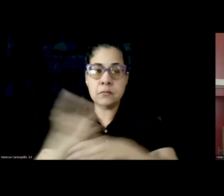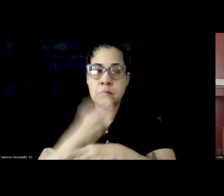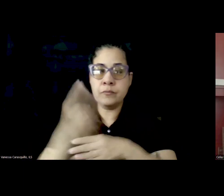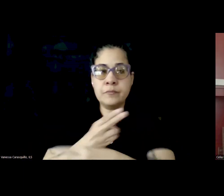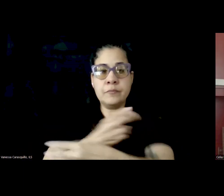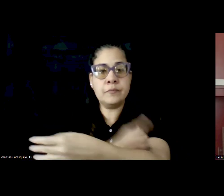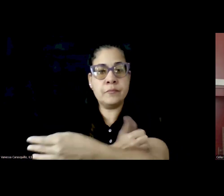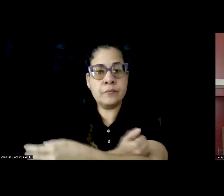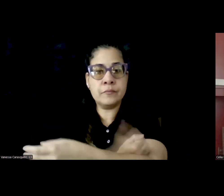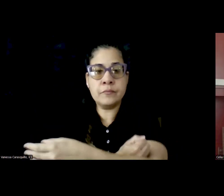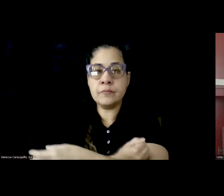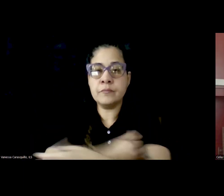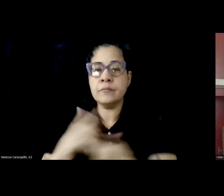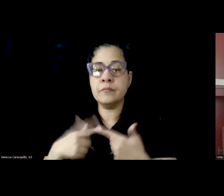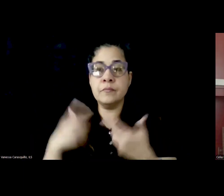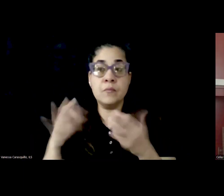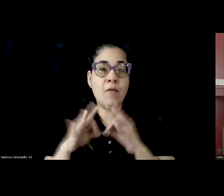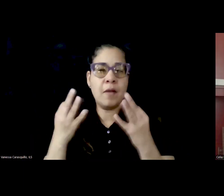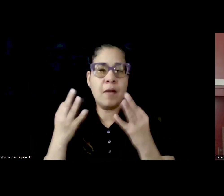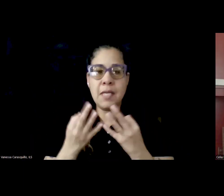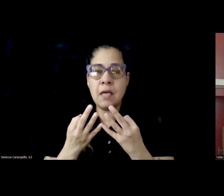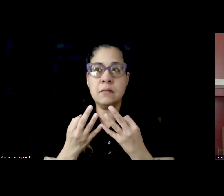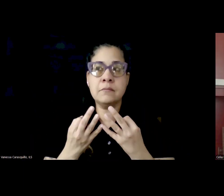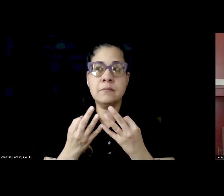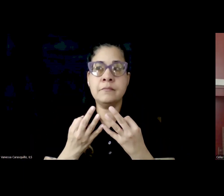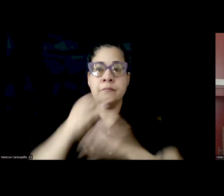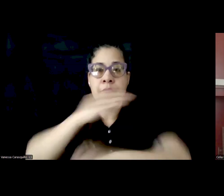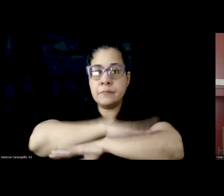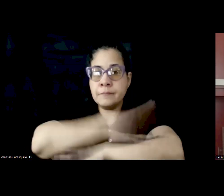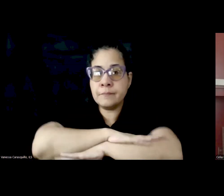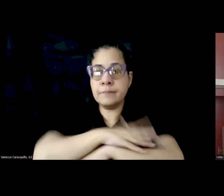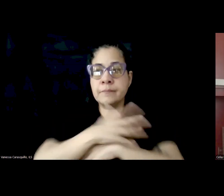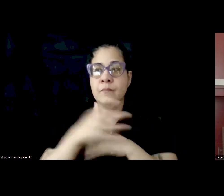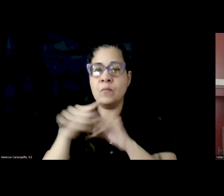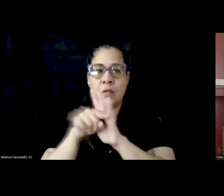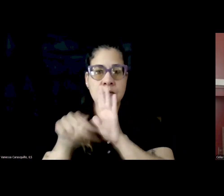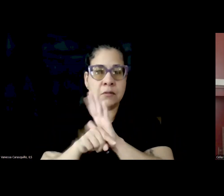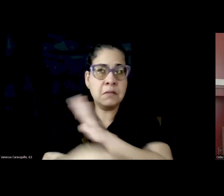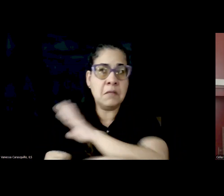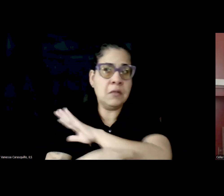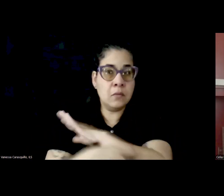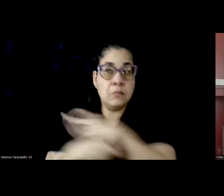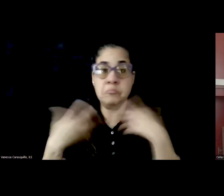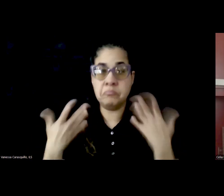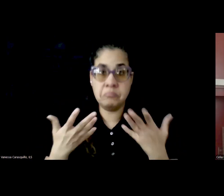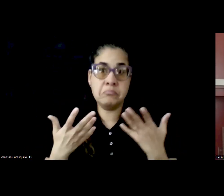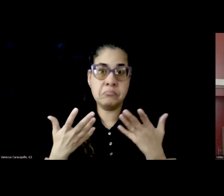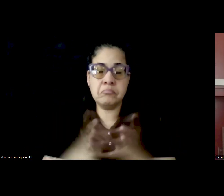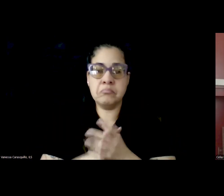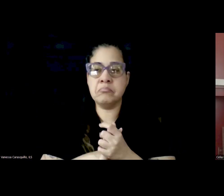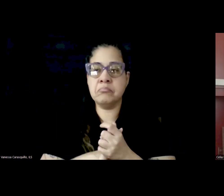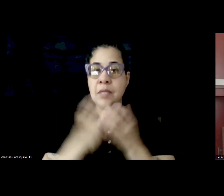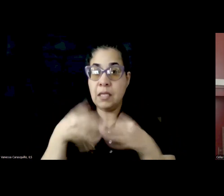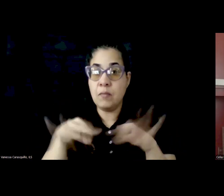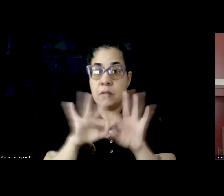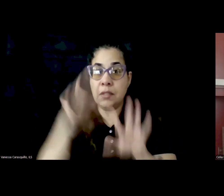sustancias, familiares que están con conducta delictiva. Todo eso es importante conocerlo para